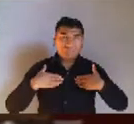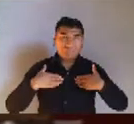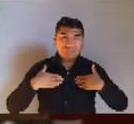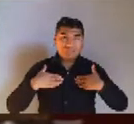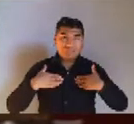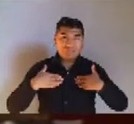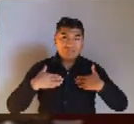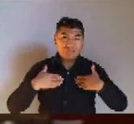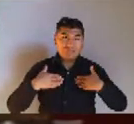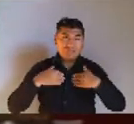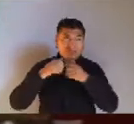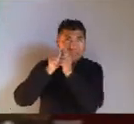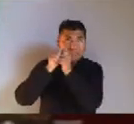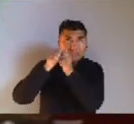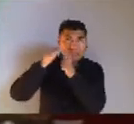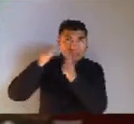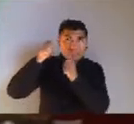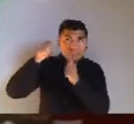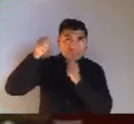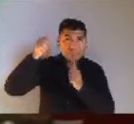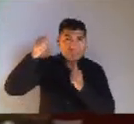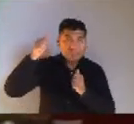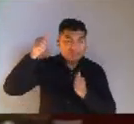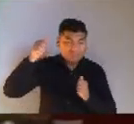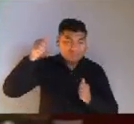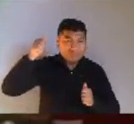se han ido distanciando del Señor